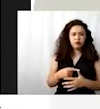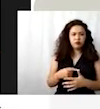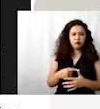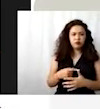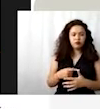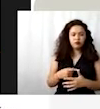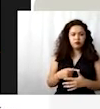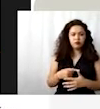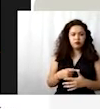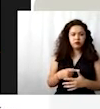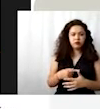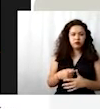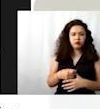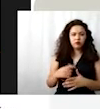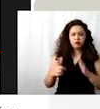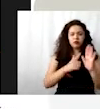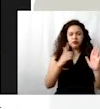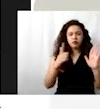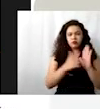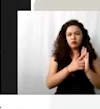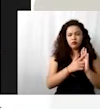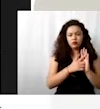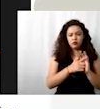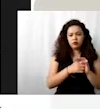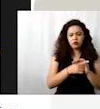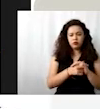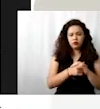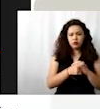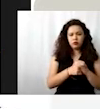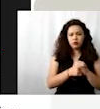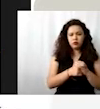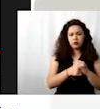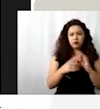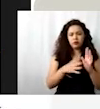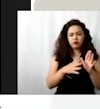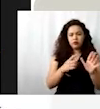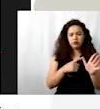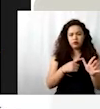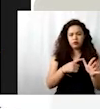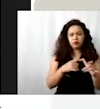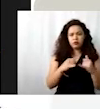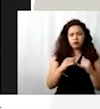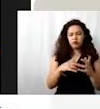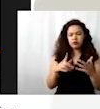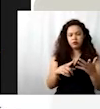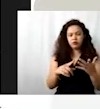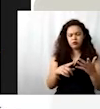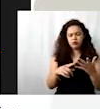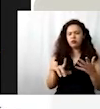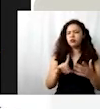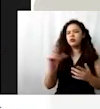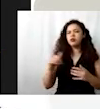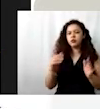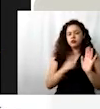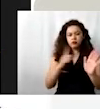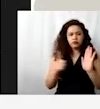marco jurídico. La filosofía, ¿no? La filosofía institucional. La filosofía institucional. y ahora sí el marco jurídico, ¿no? Entonces le voy a